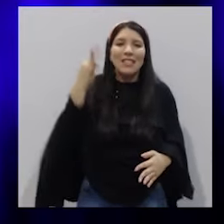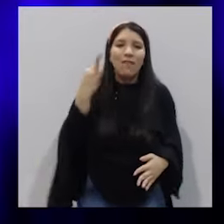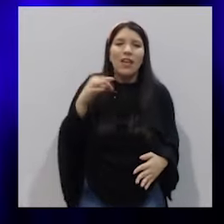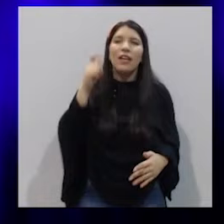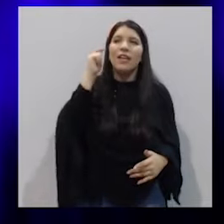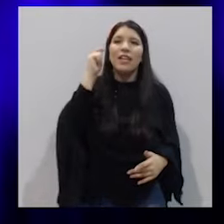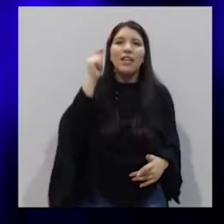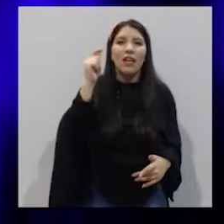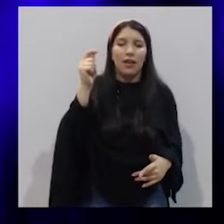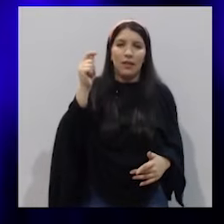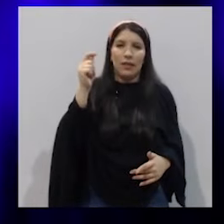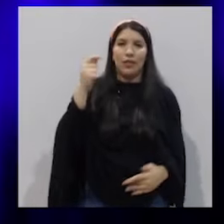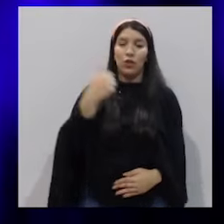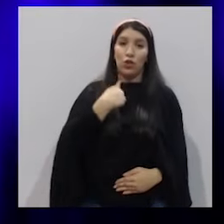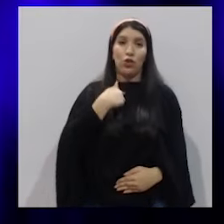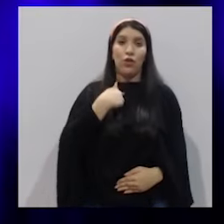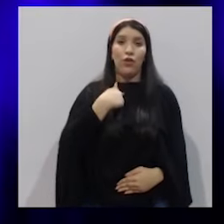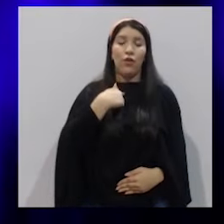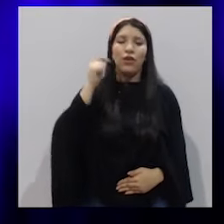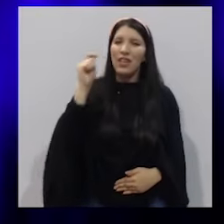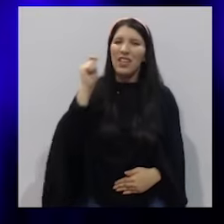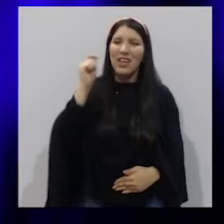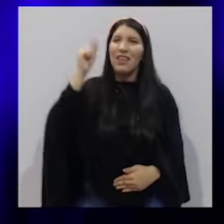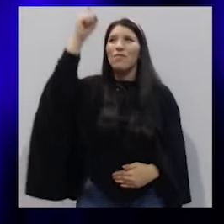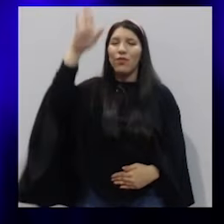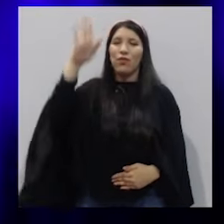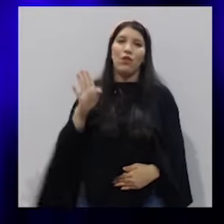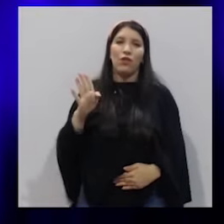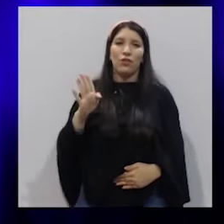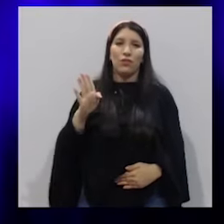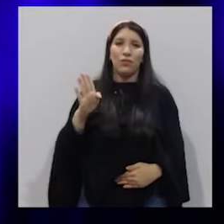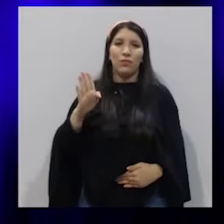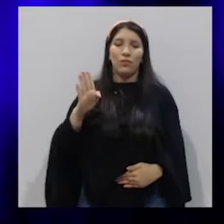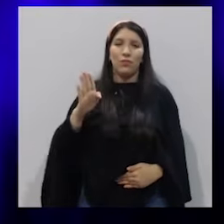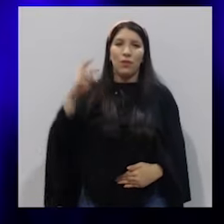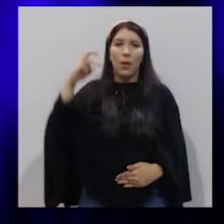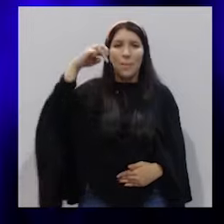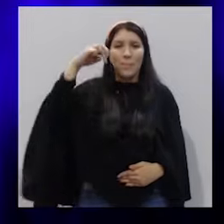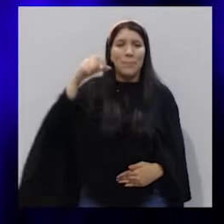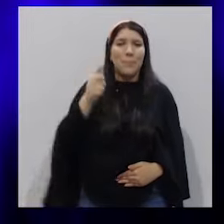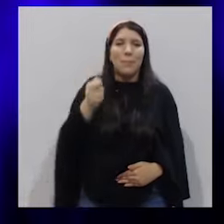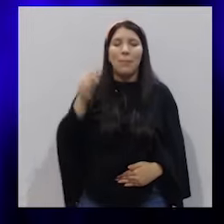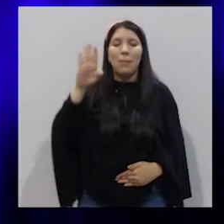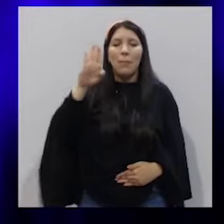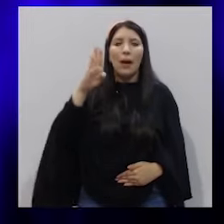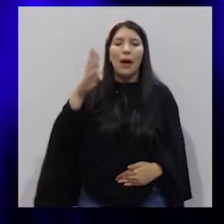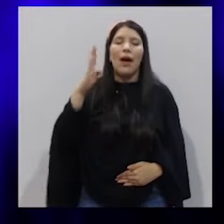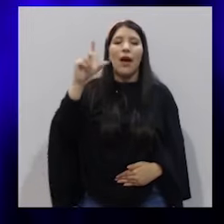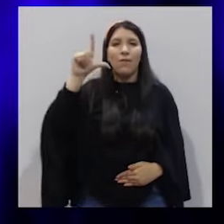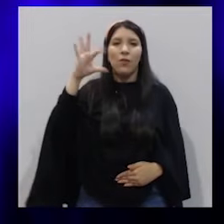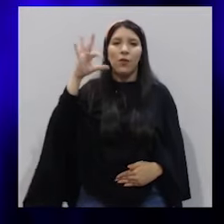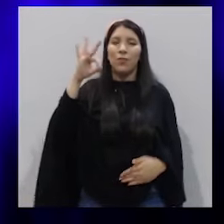maravillosa pablo estaba muy contento de poder crear iglesias o fundar iglesias